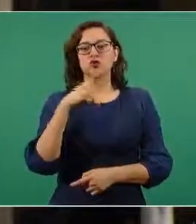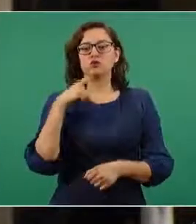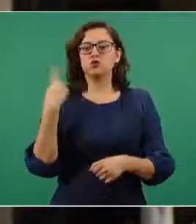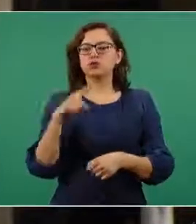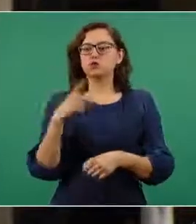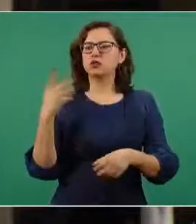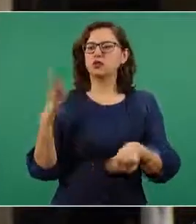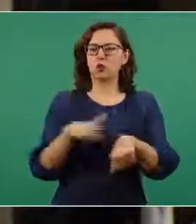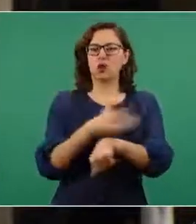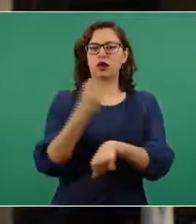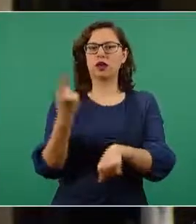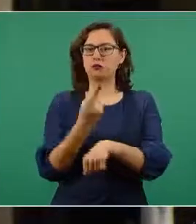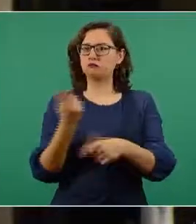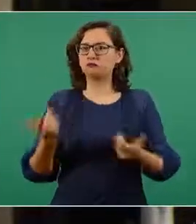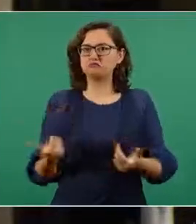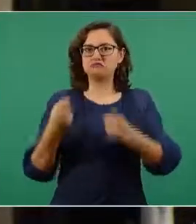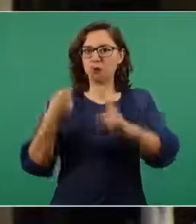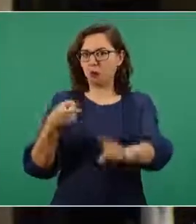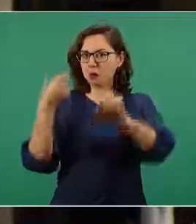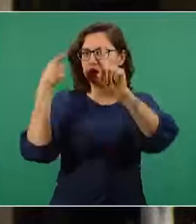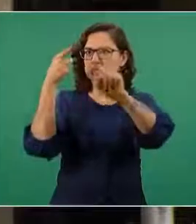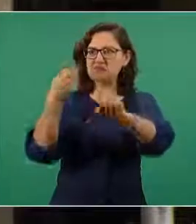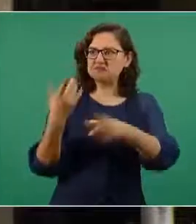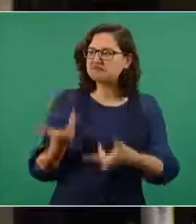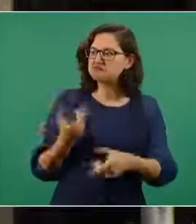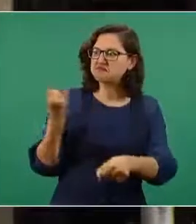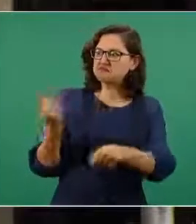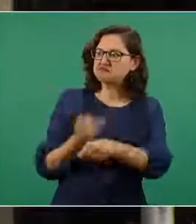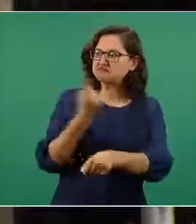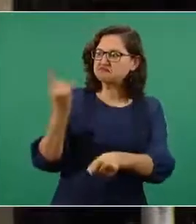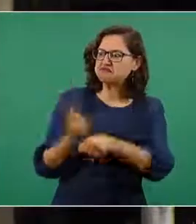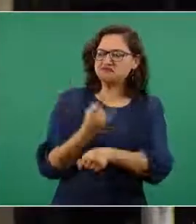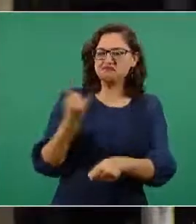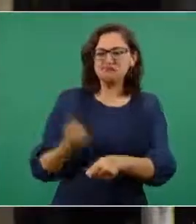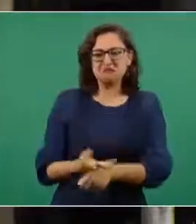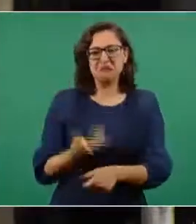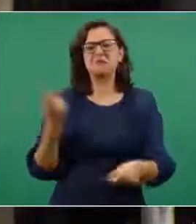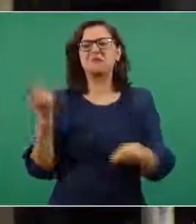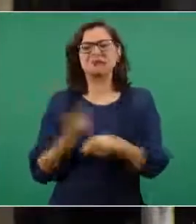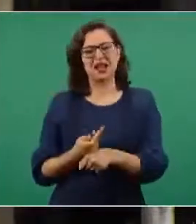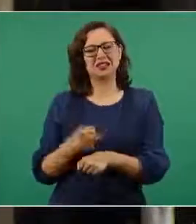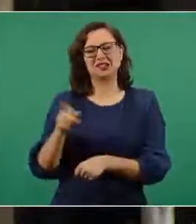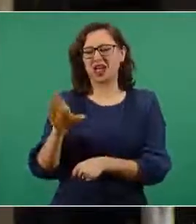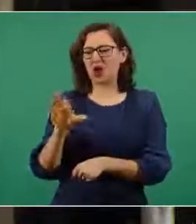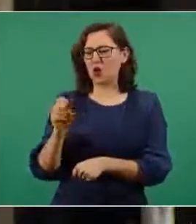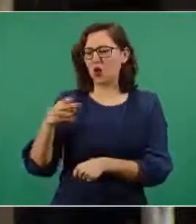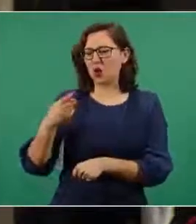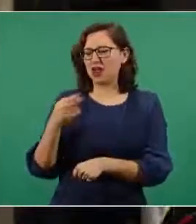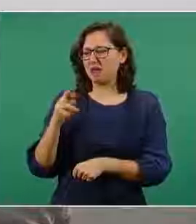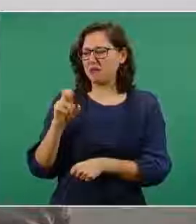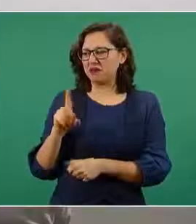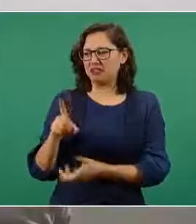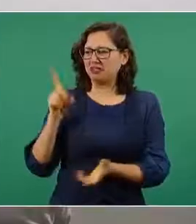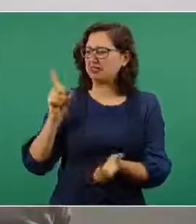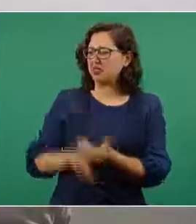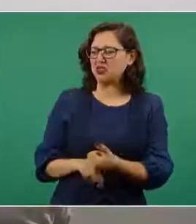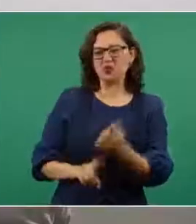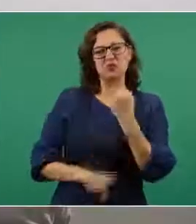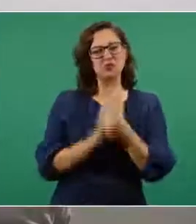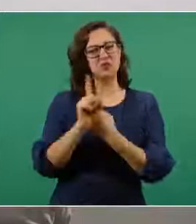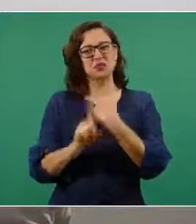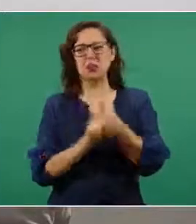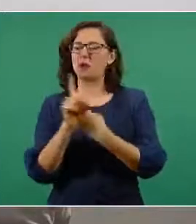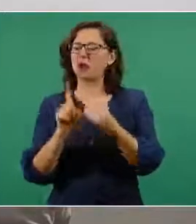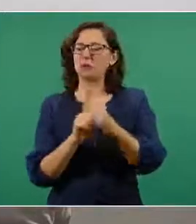Y quisiéramos saber cuál es la situación de este organismo, ya que pues ha tenido varios problemas acerca de lo